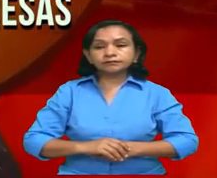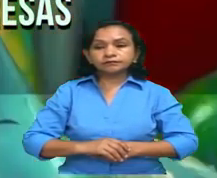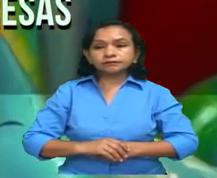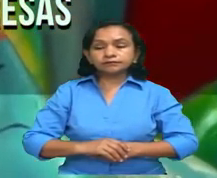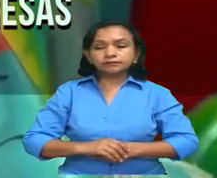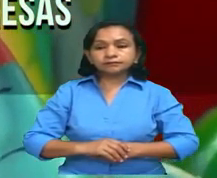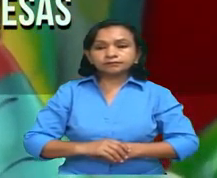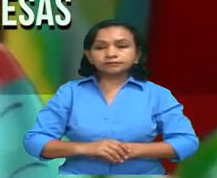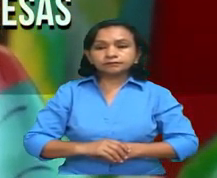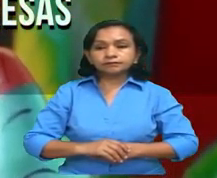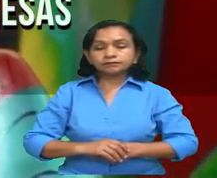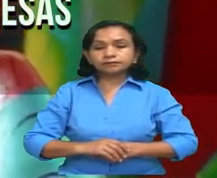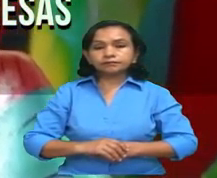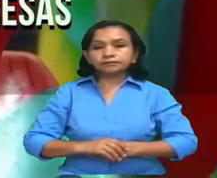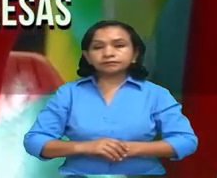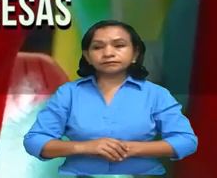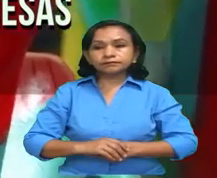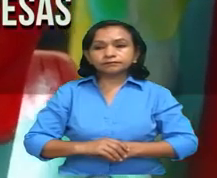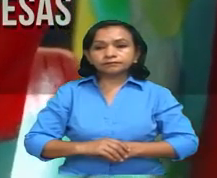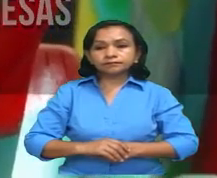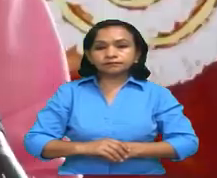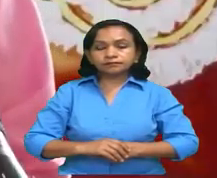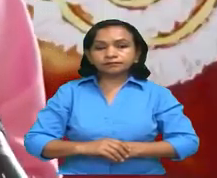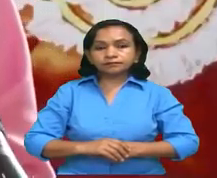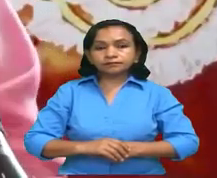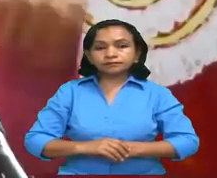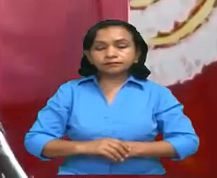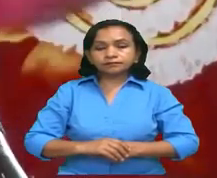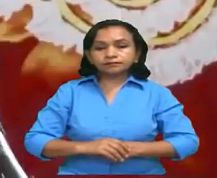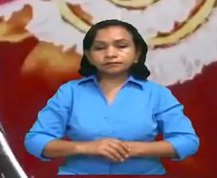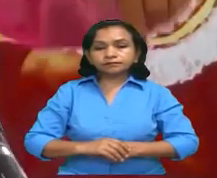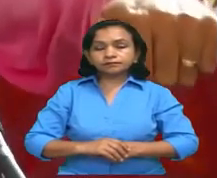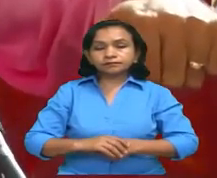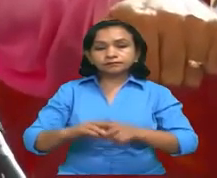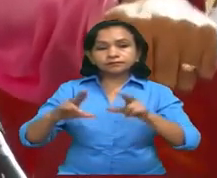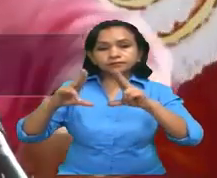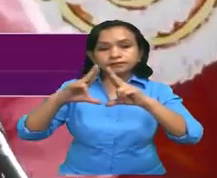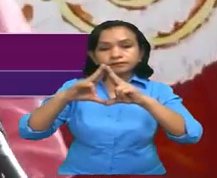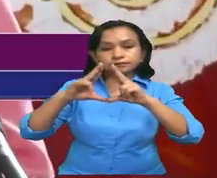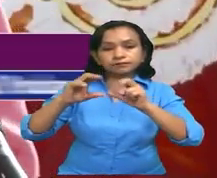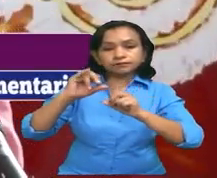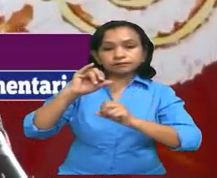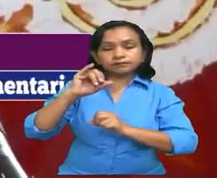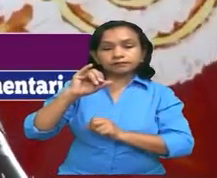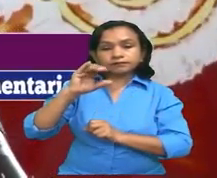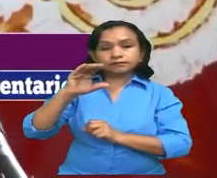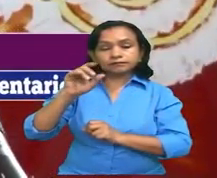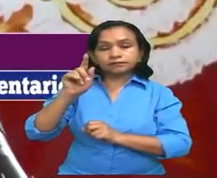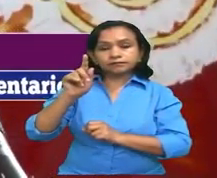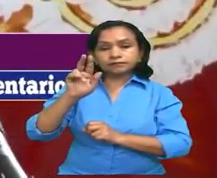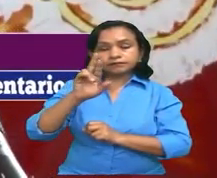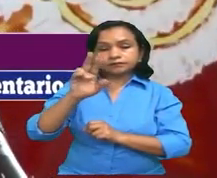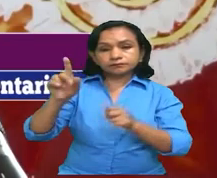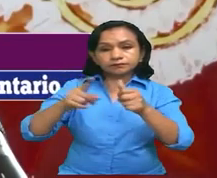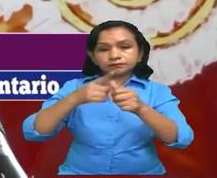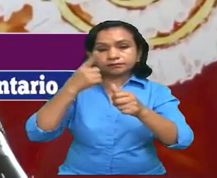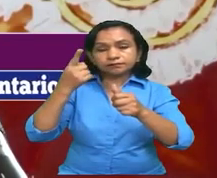Nicaragua. Escuchemos cuál es la visión que tiene el sector de las microempresas sobre este evento.